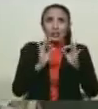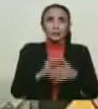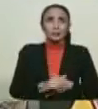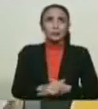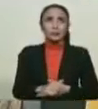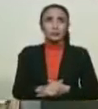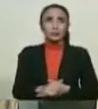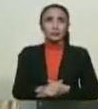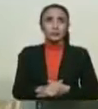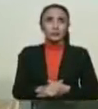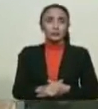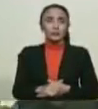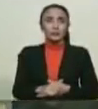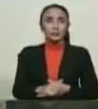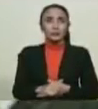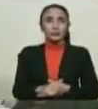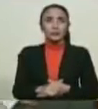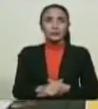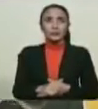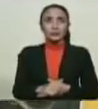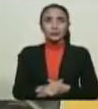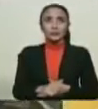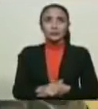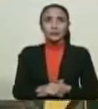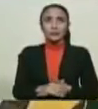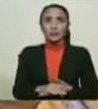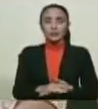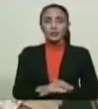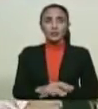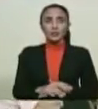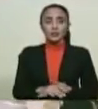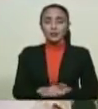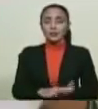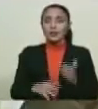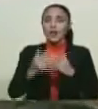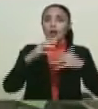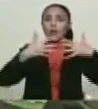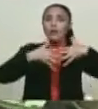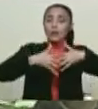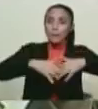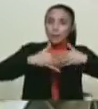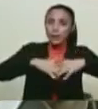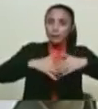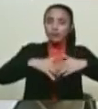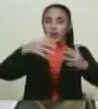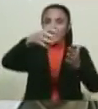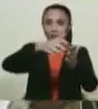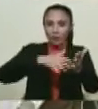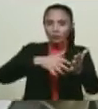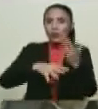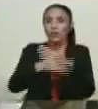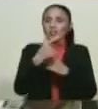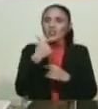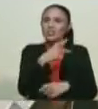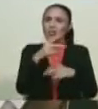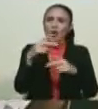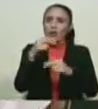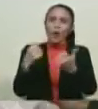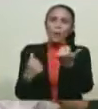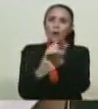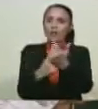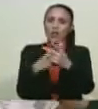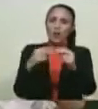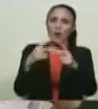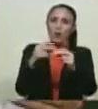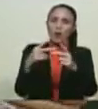un cupo para poder comprobar insumos porque no tenemos una carta agraria. Hoy acá la tenemos, compañeros. Desde acá le quiero